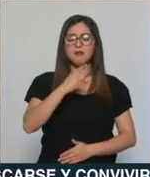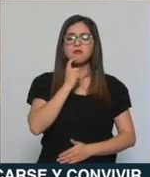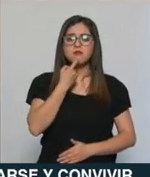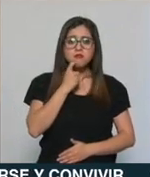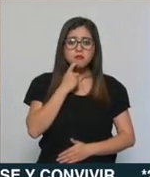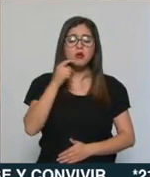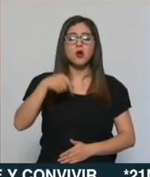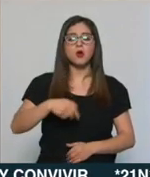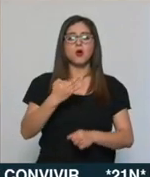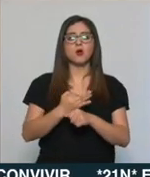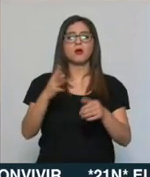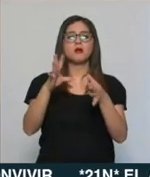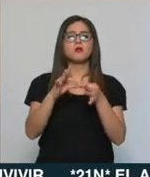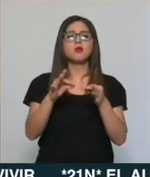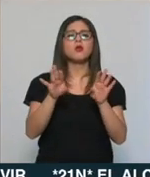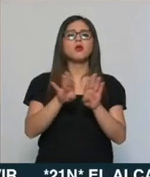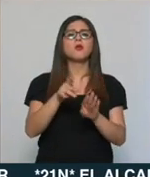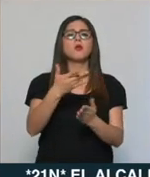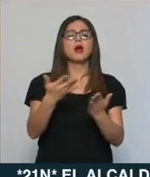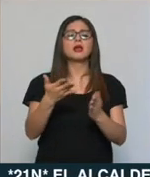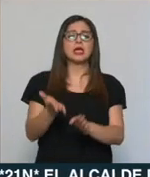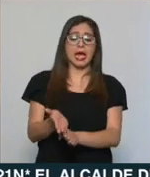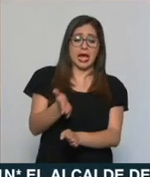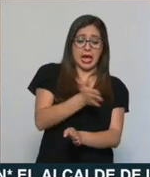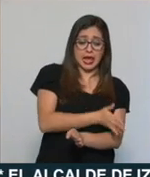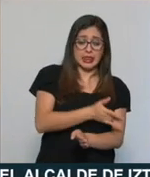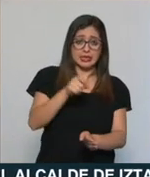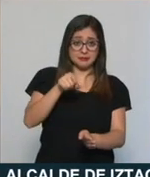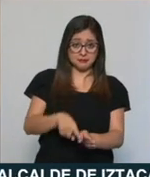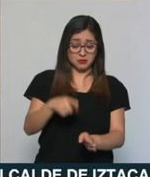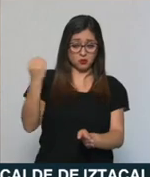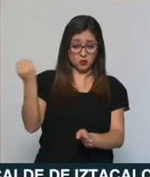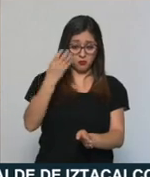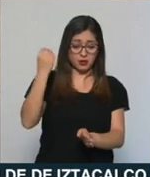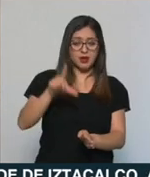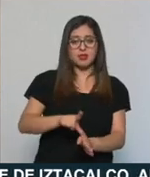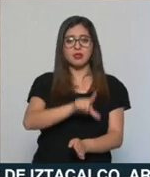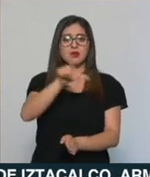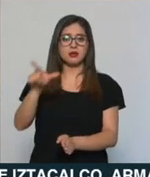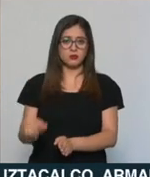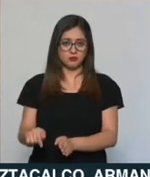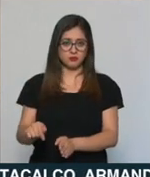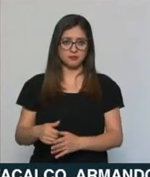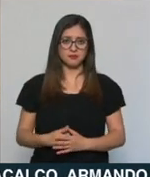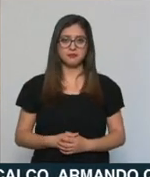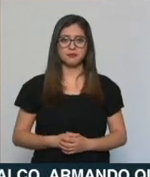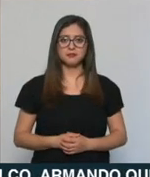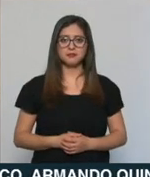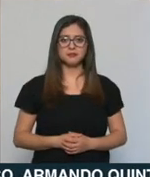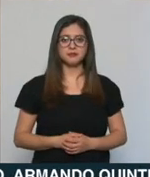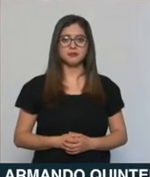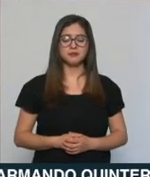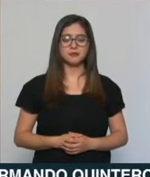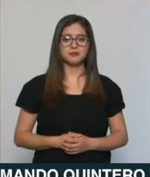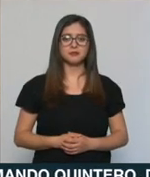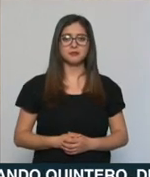aquí te platicamos cómo se vive el antes, durante y después de esta conferencia.